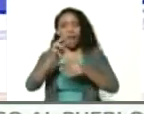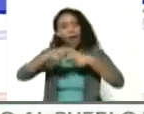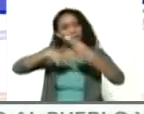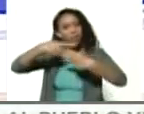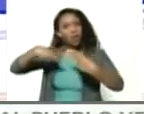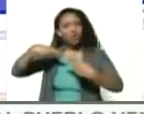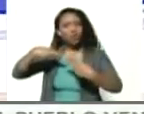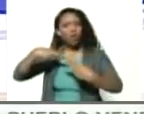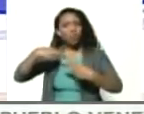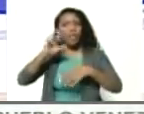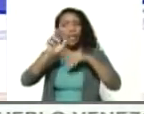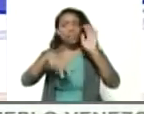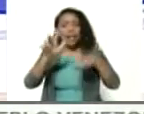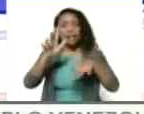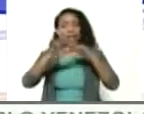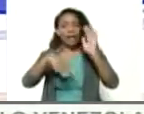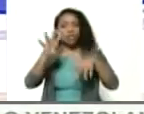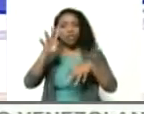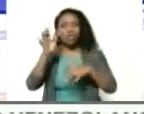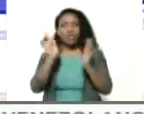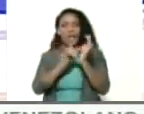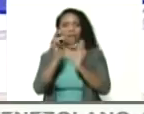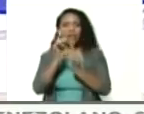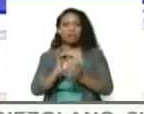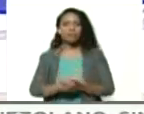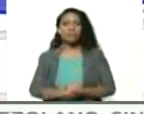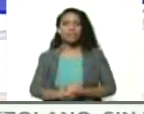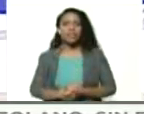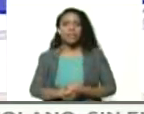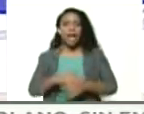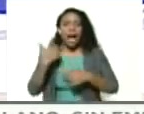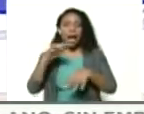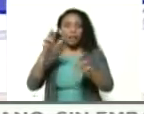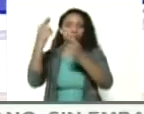revolución del 13 y 14 de abril, quedan